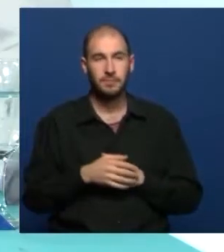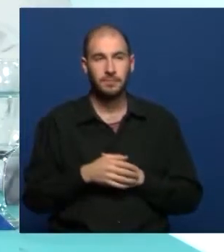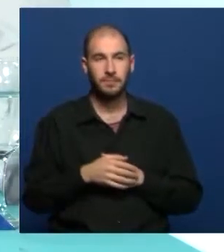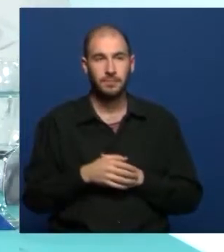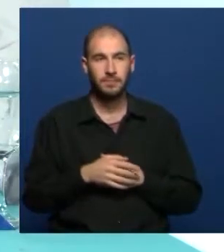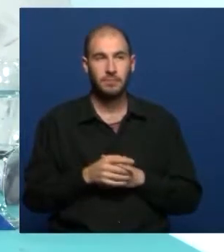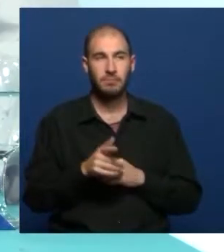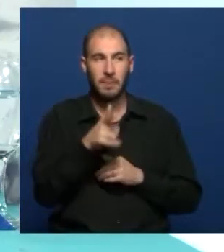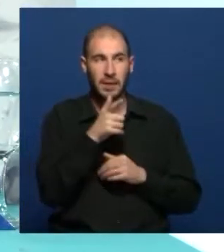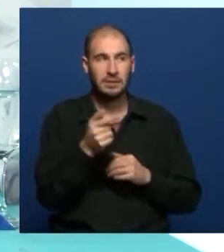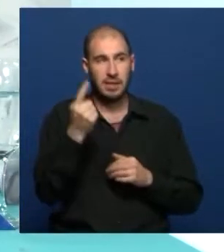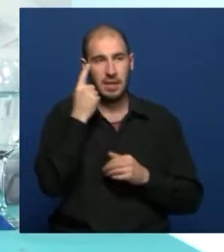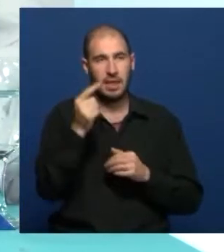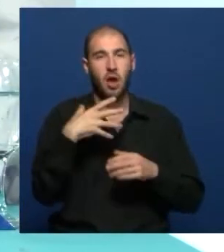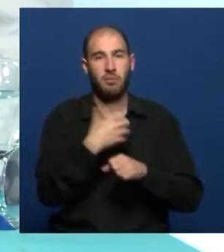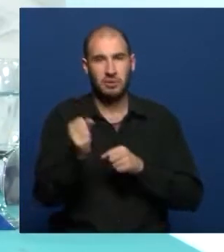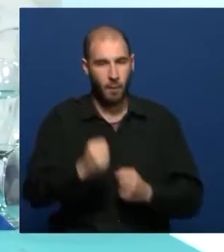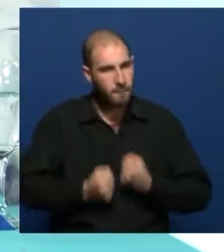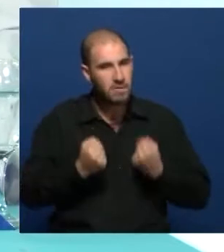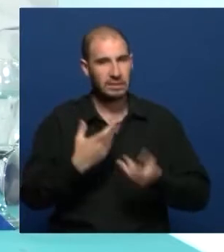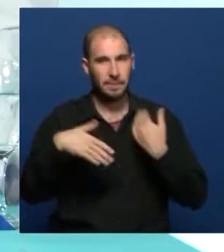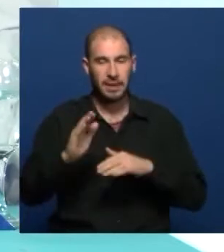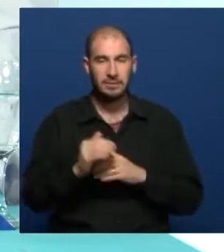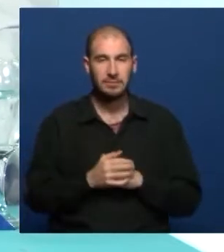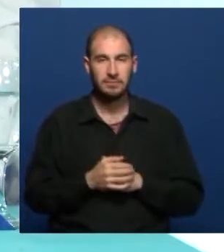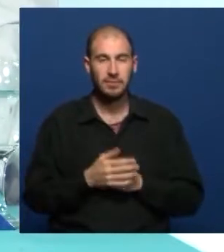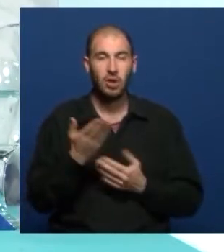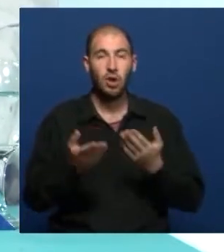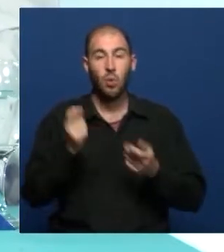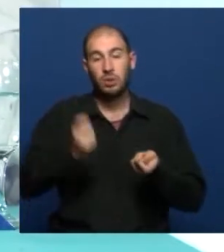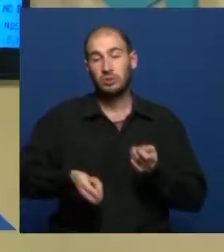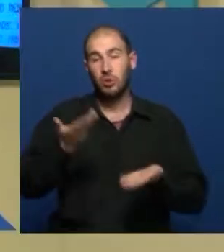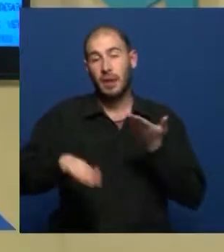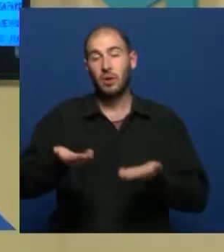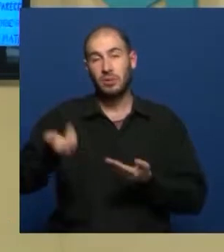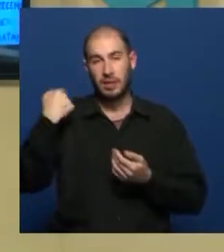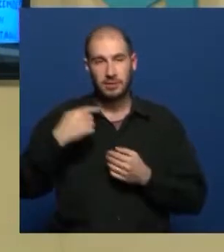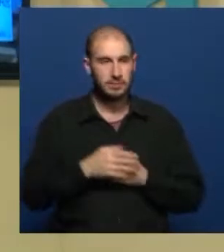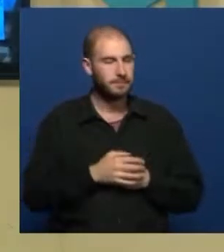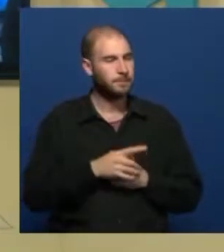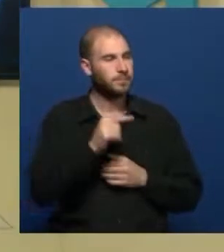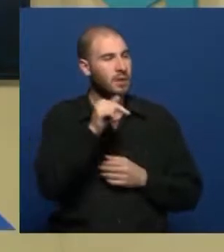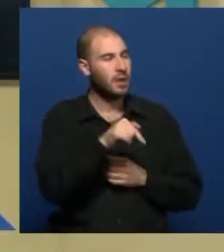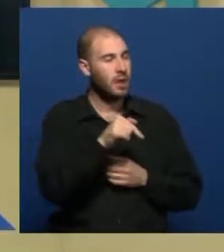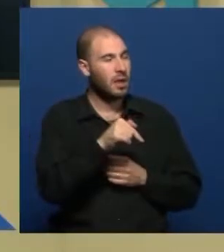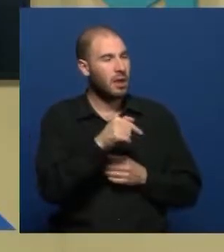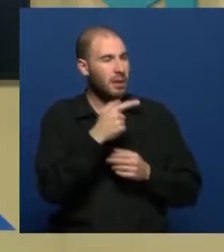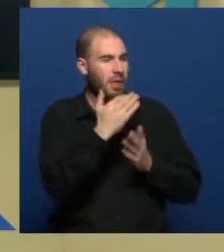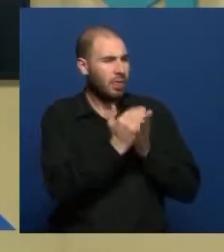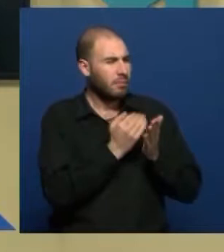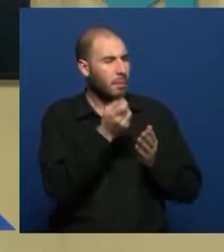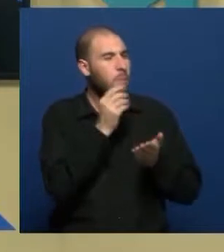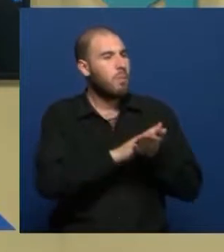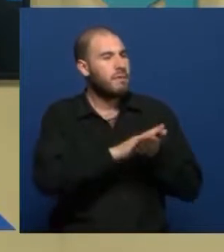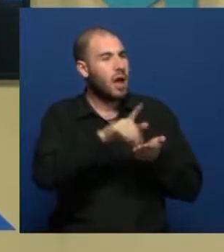creo que la hipótesis del homicidio está más fuerte que él en el juicio anterior podemos sé que debe dar mucho pero que